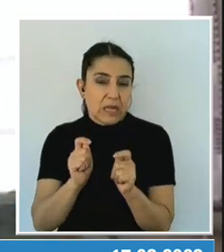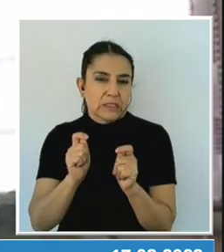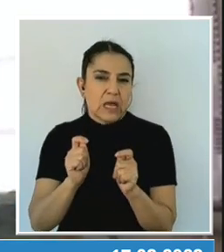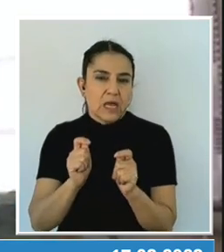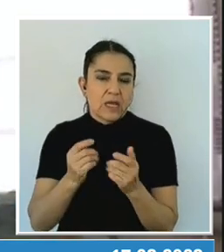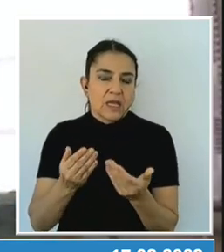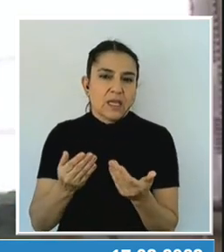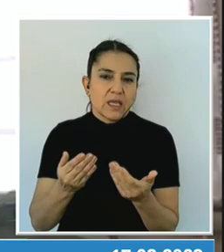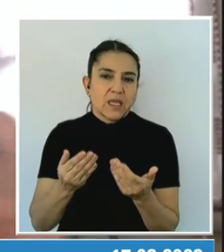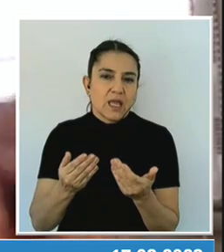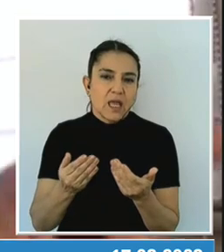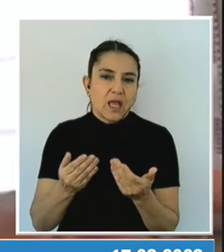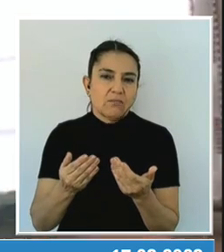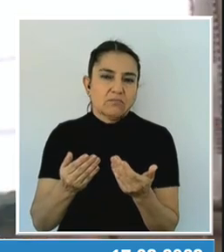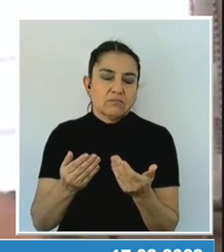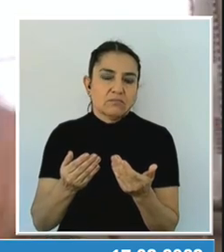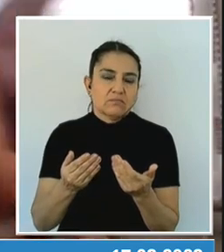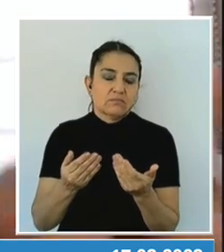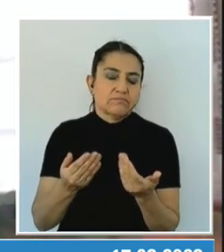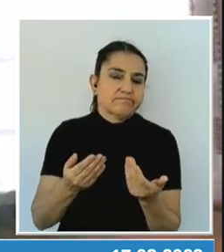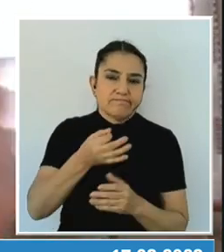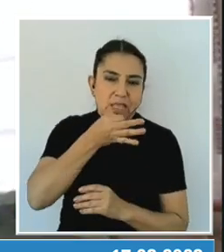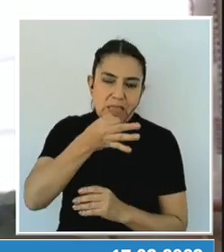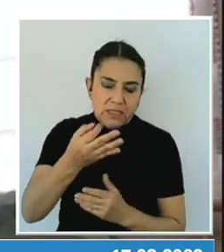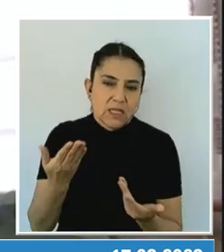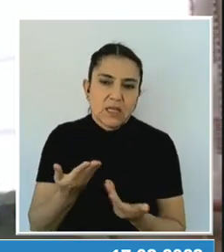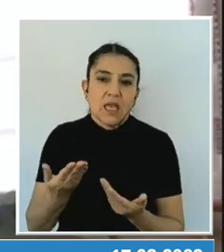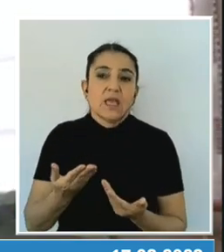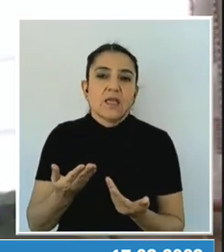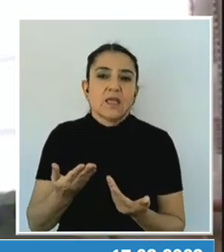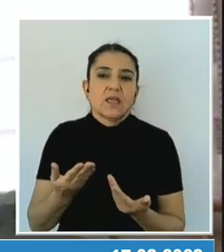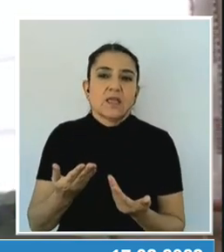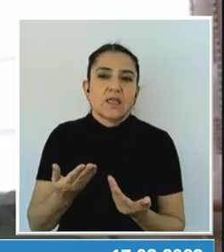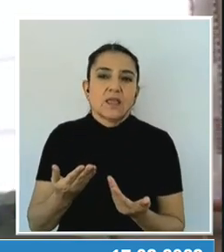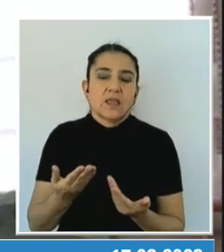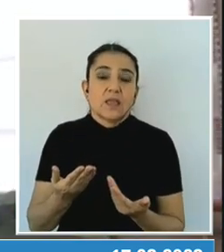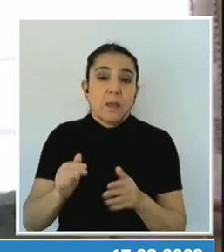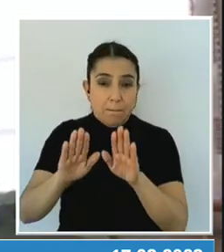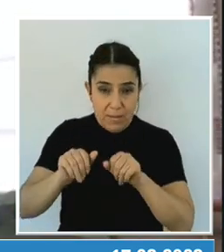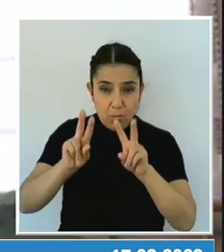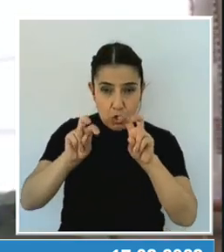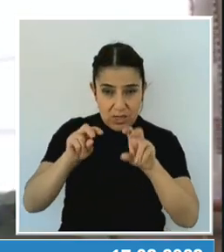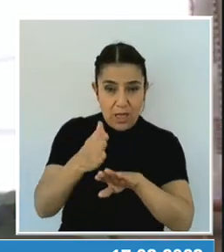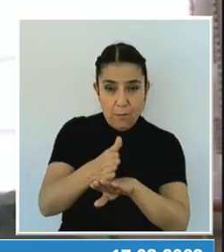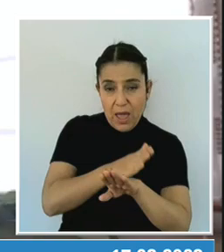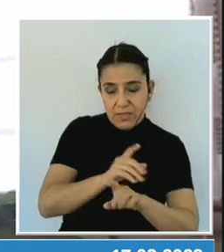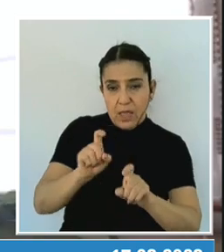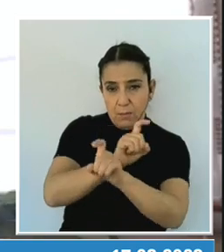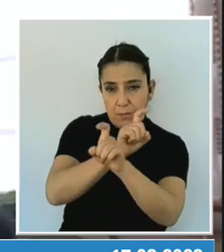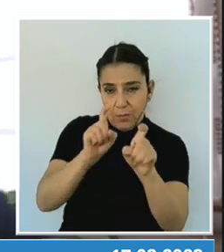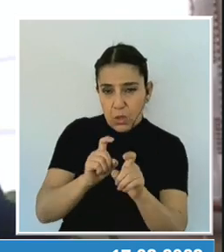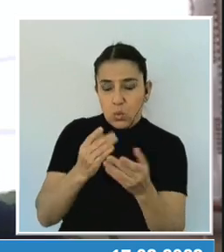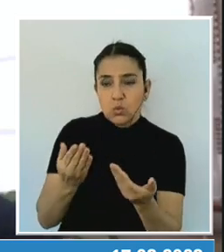de despejar una cuestión que dice relación con lo que me acaba de preguntar la comisionada de Lagos, ¿no?